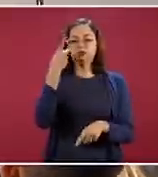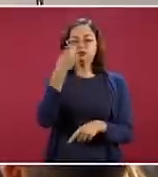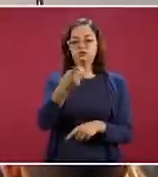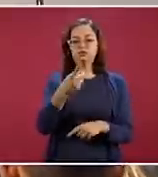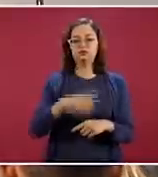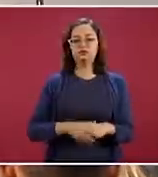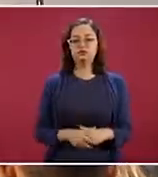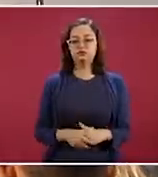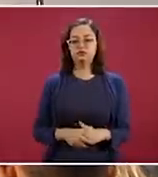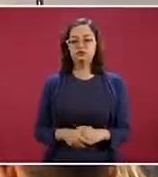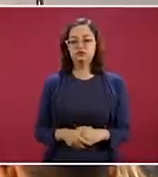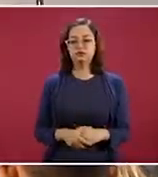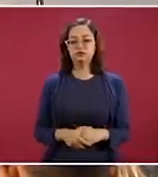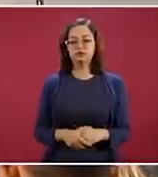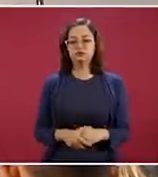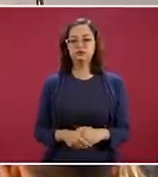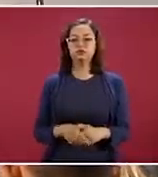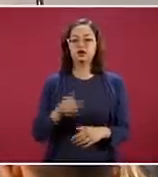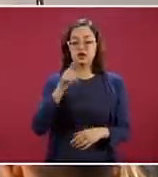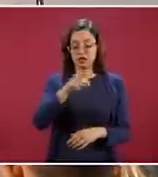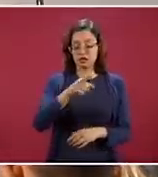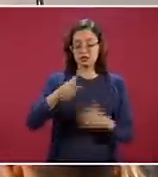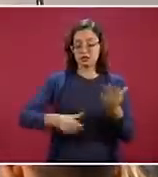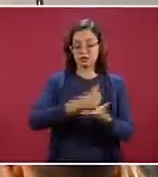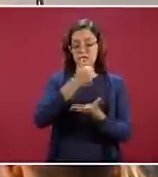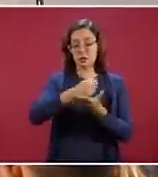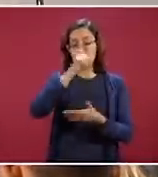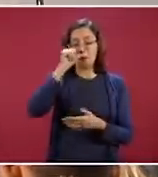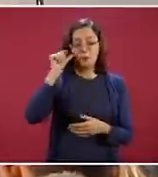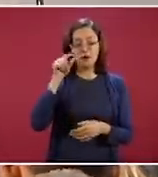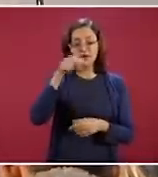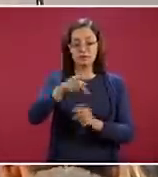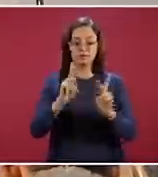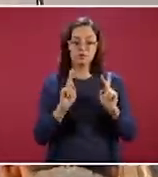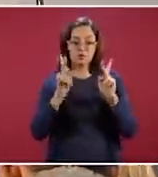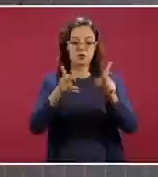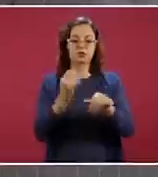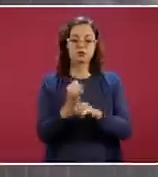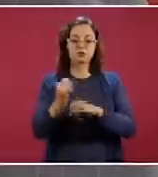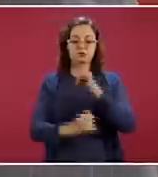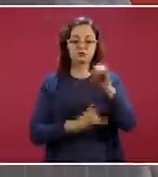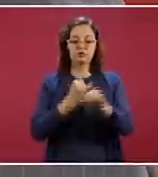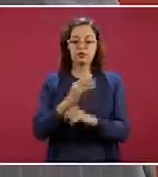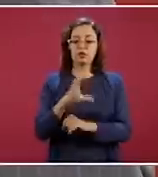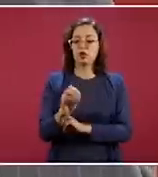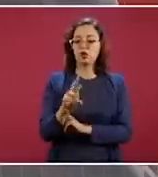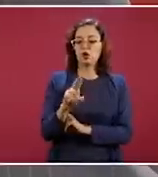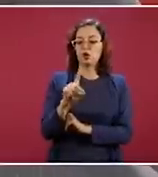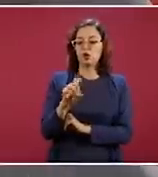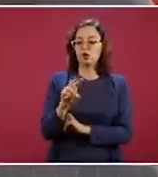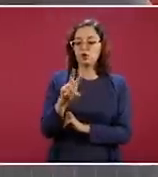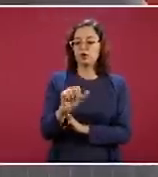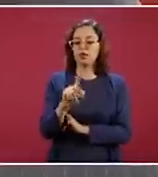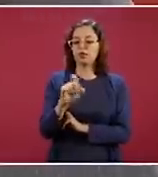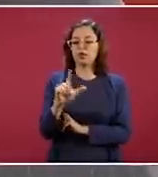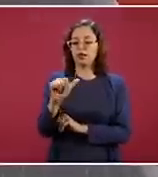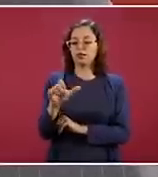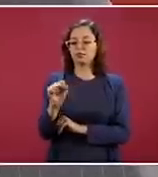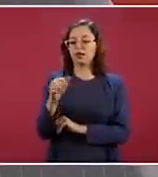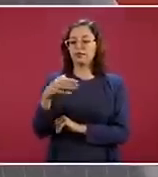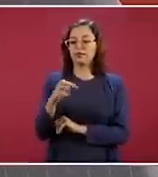el origen en Ciudad Juárez, que es el puente internacional Córdoba de las Américas, donde ha habido últimamente